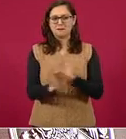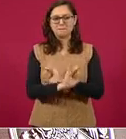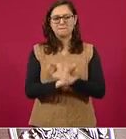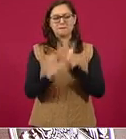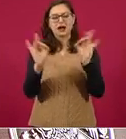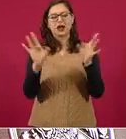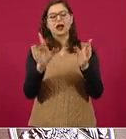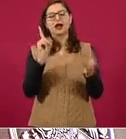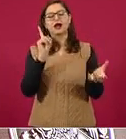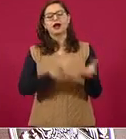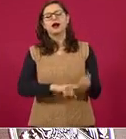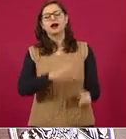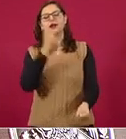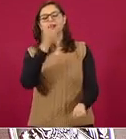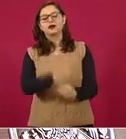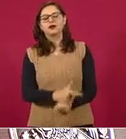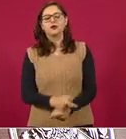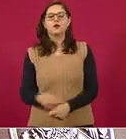o